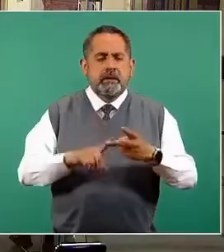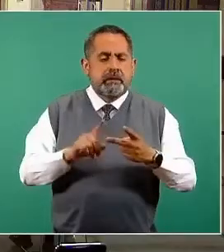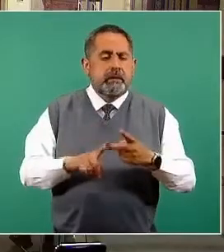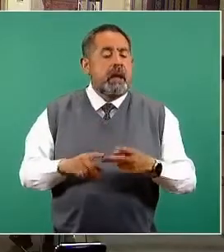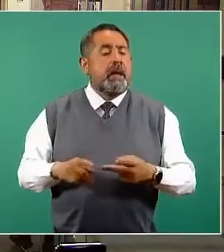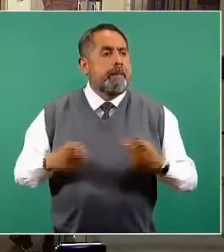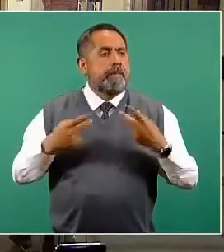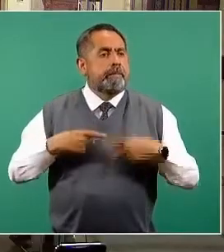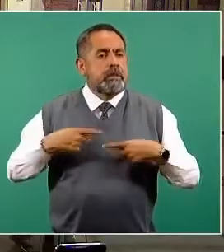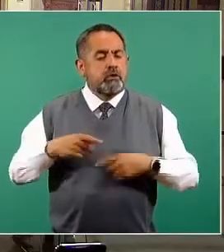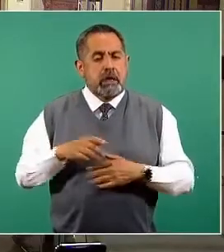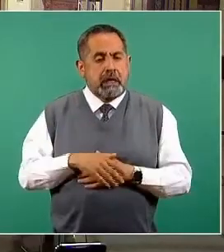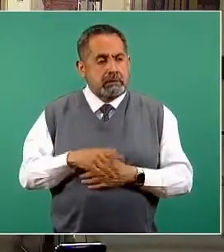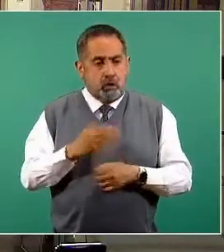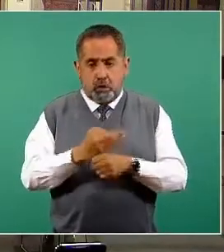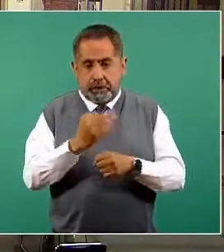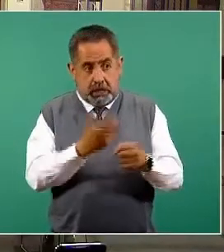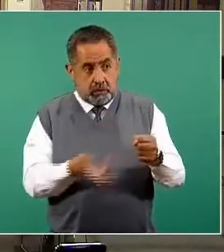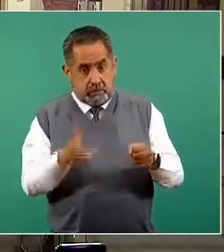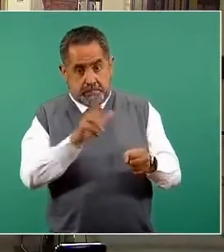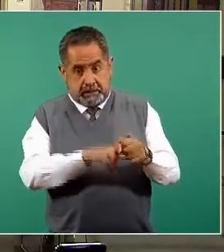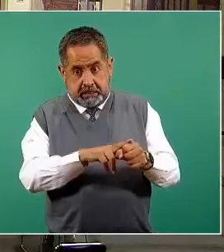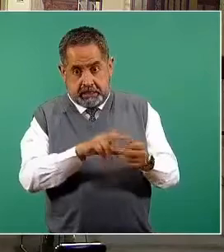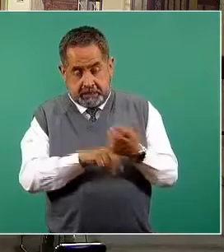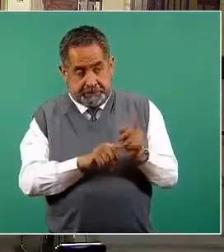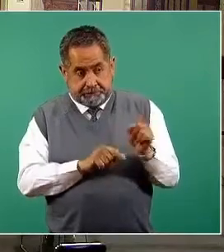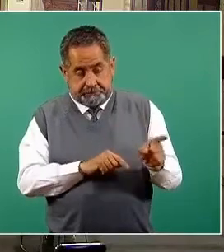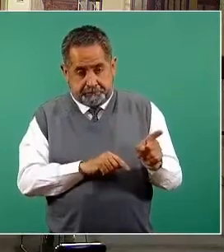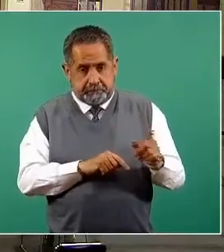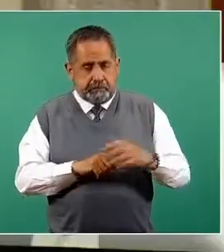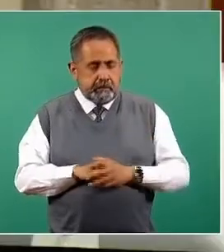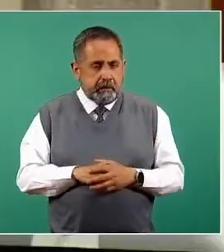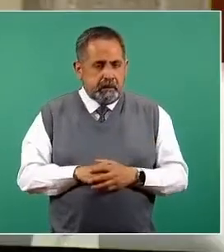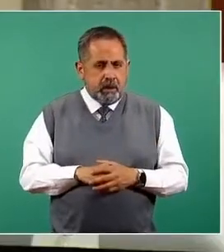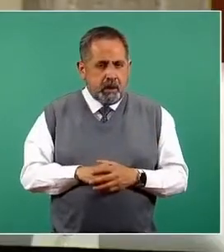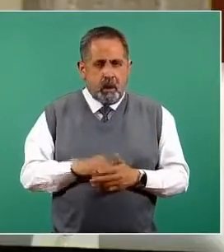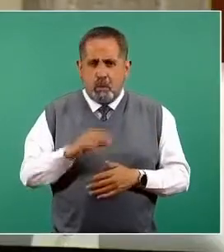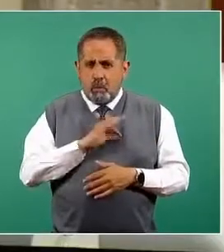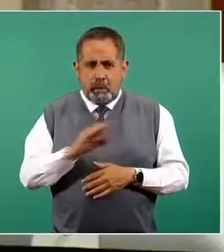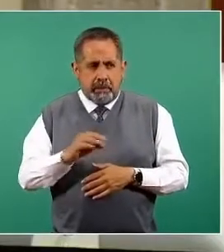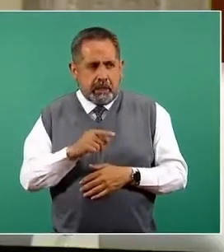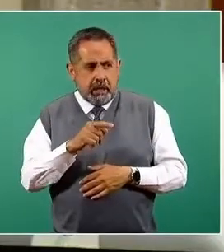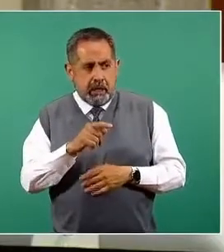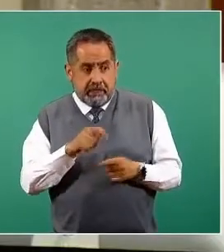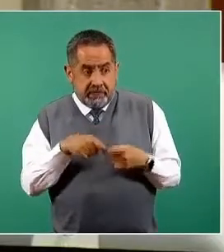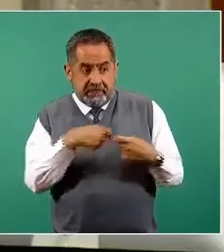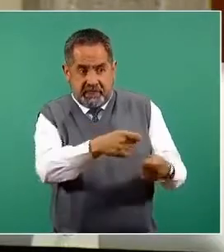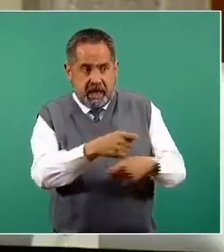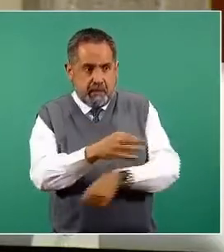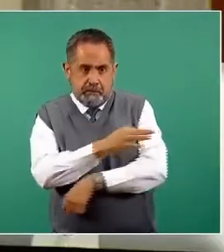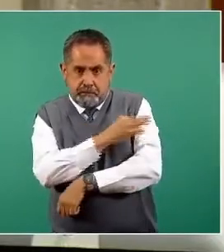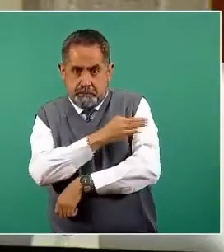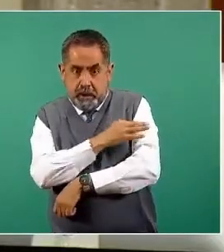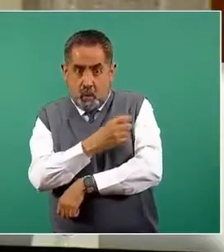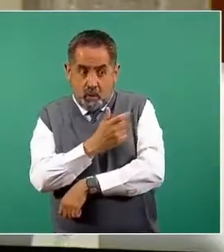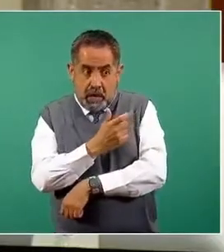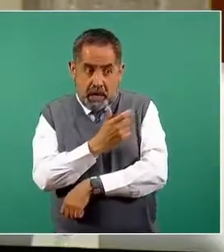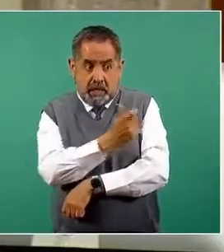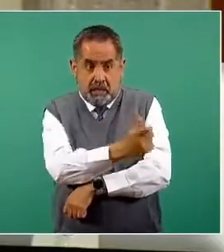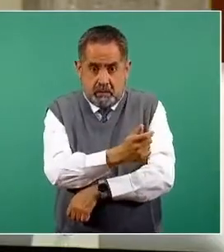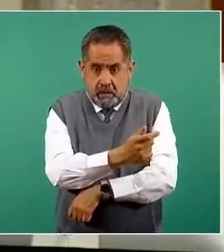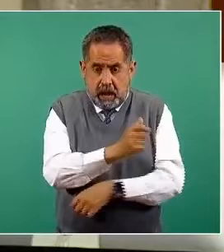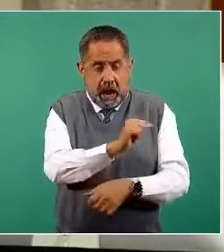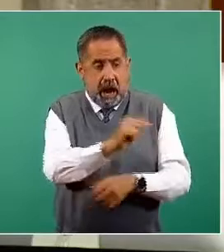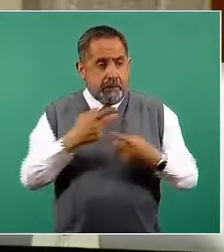las personas que están hospitalizadas, ¿les podrían aplicar la vacuna? ¿Cómo se aplicaría la vacuna en